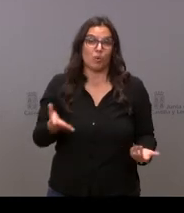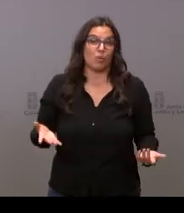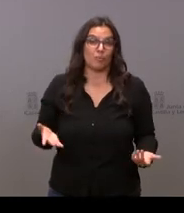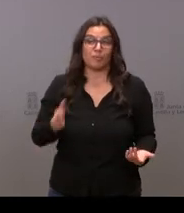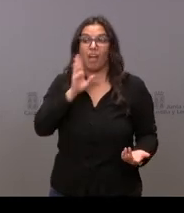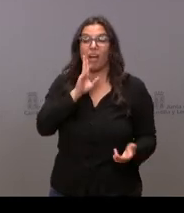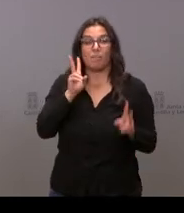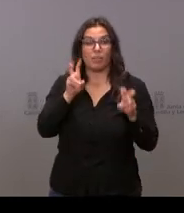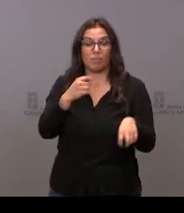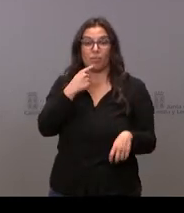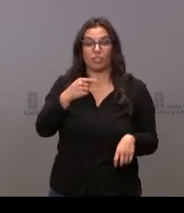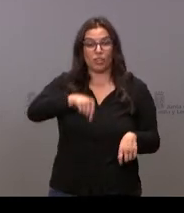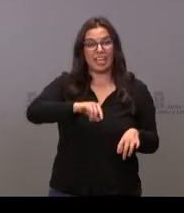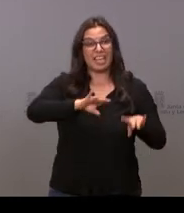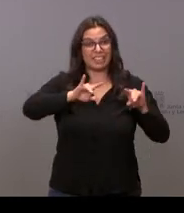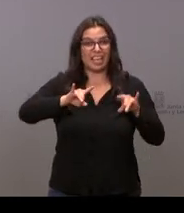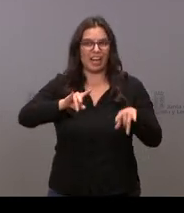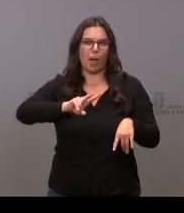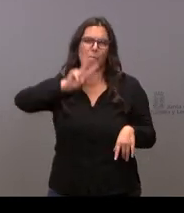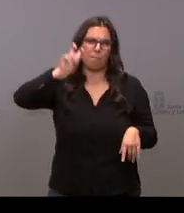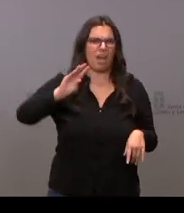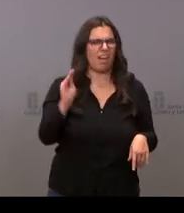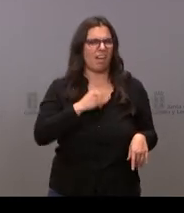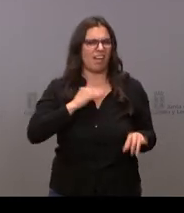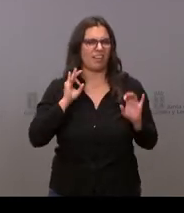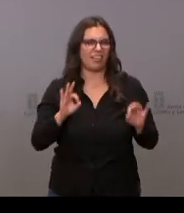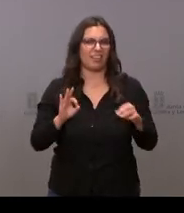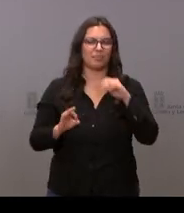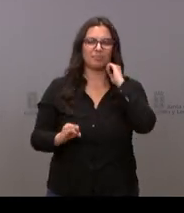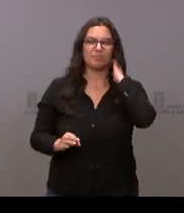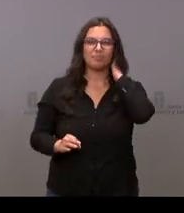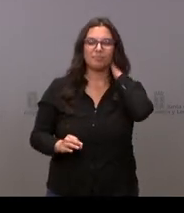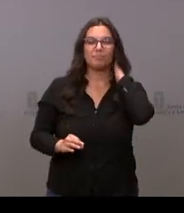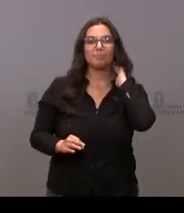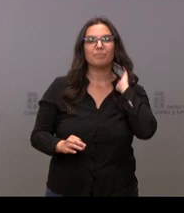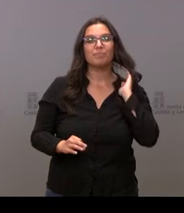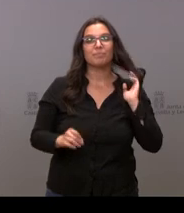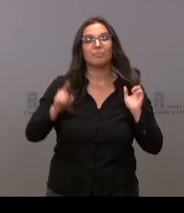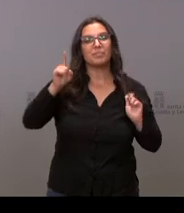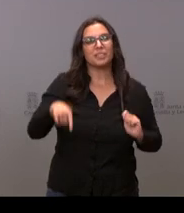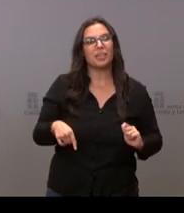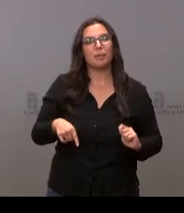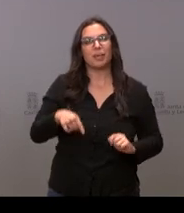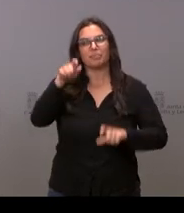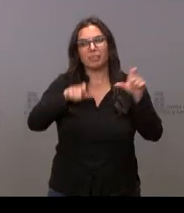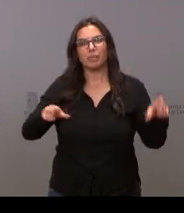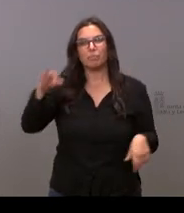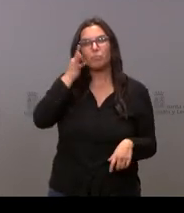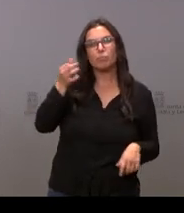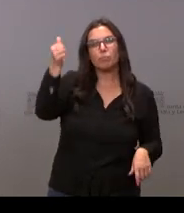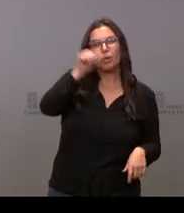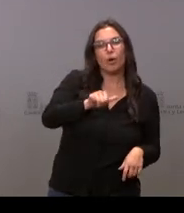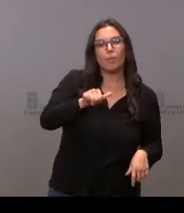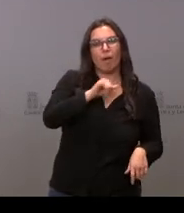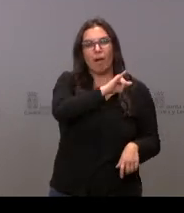decía al principio esta es una tierra que merece la pena y esta es una tierra con muchas mujeres y hombres que